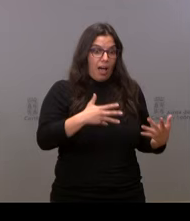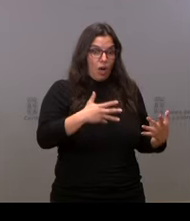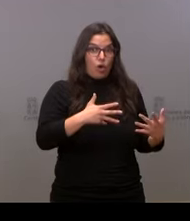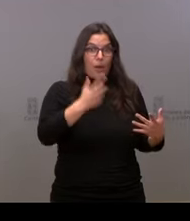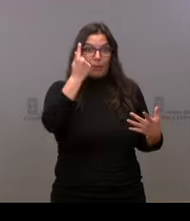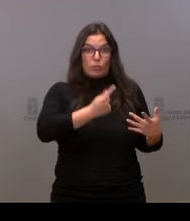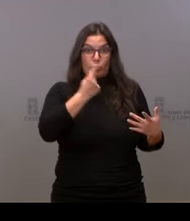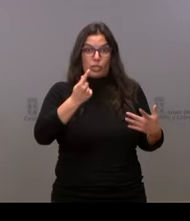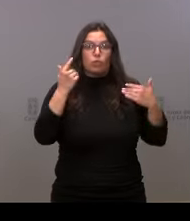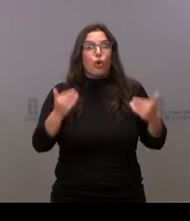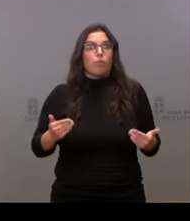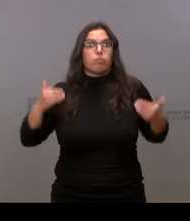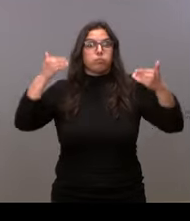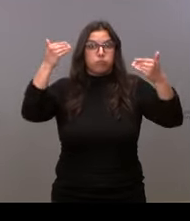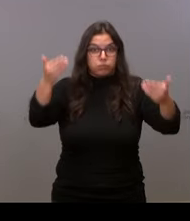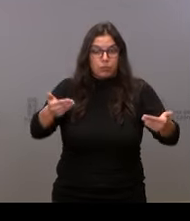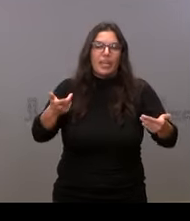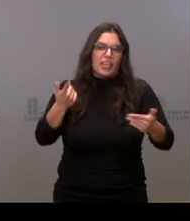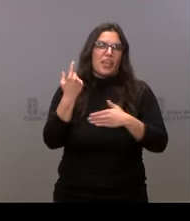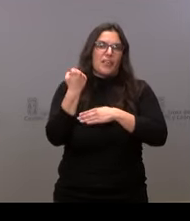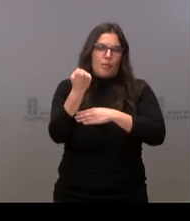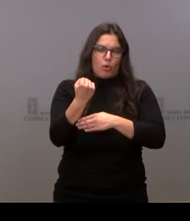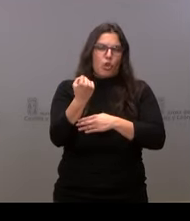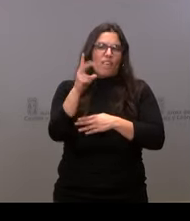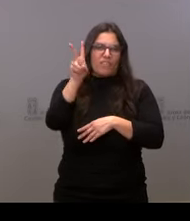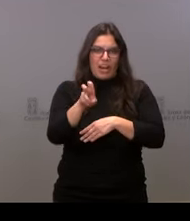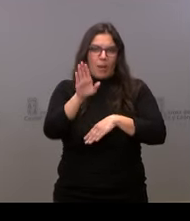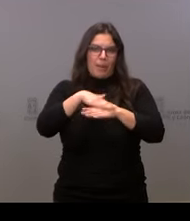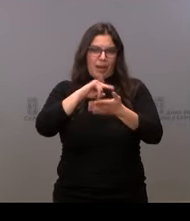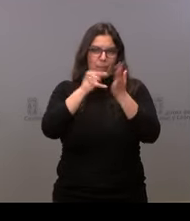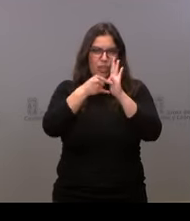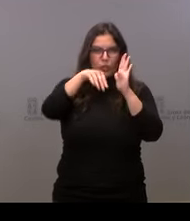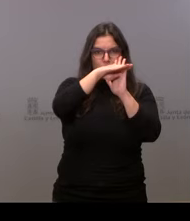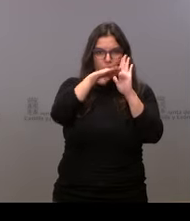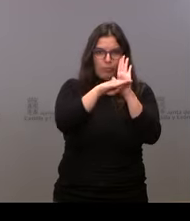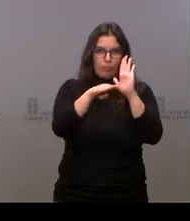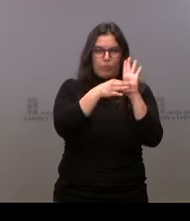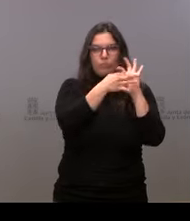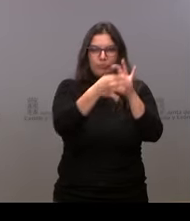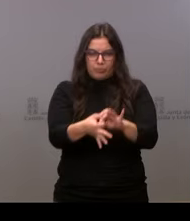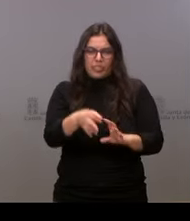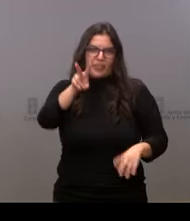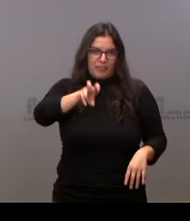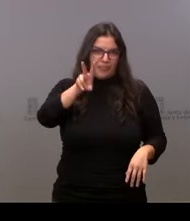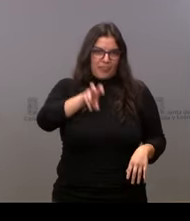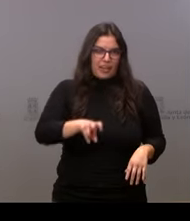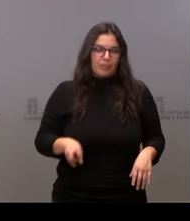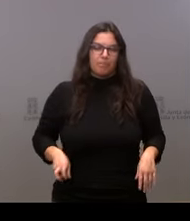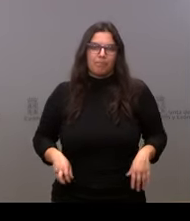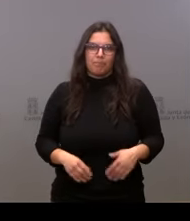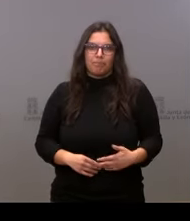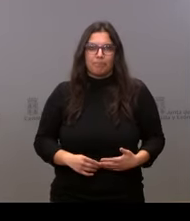daría cabida respaldo a los proyectos concretos que están identificados en la en el propio